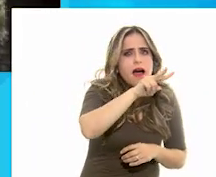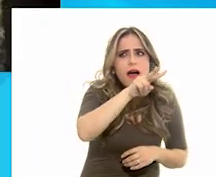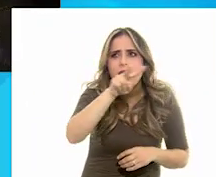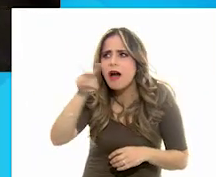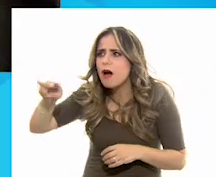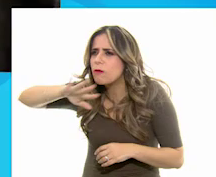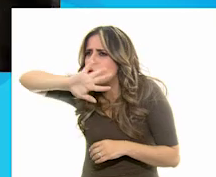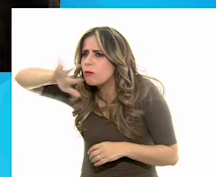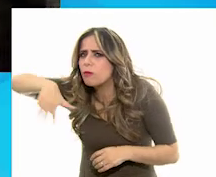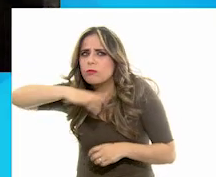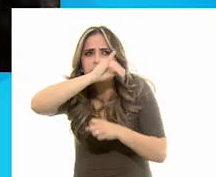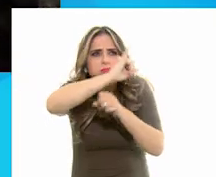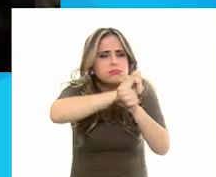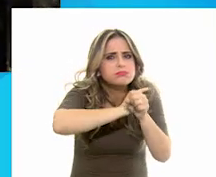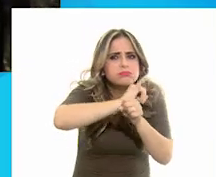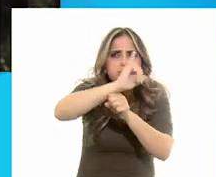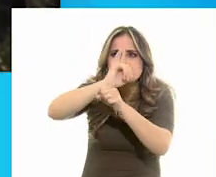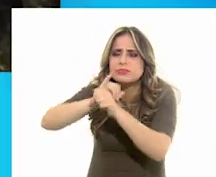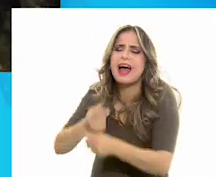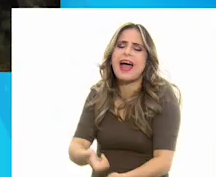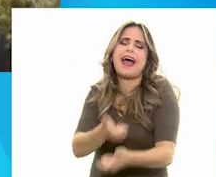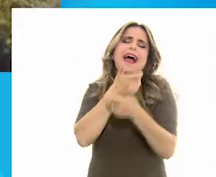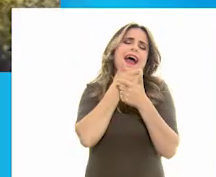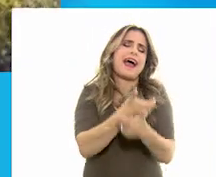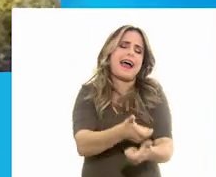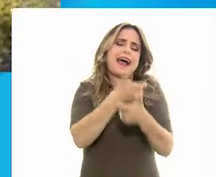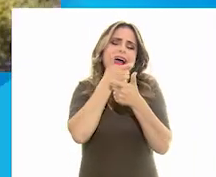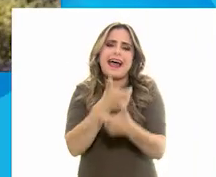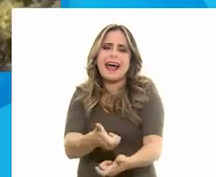explorador y marino, risa y carcajada.